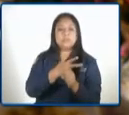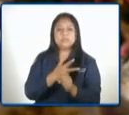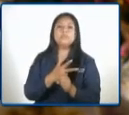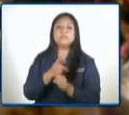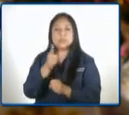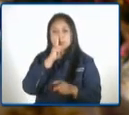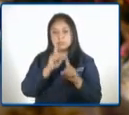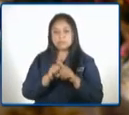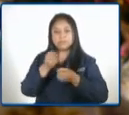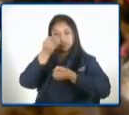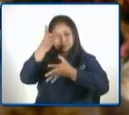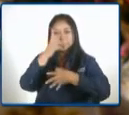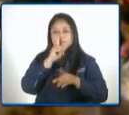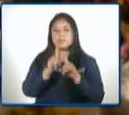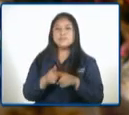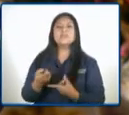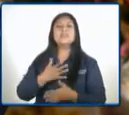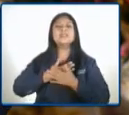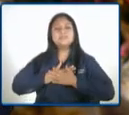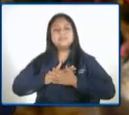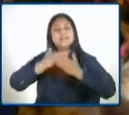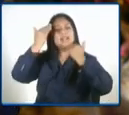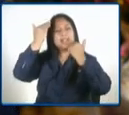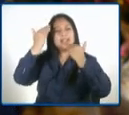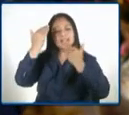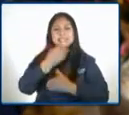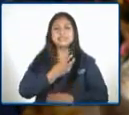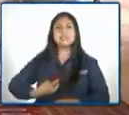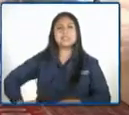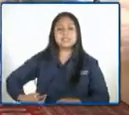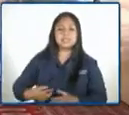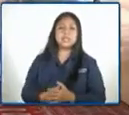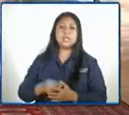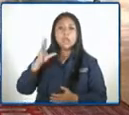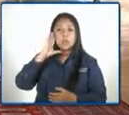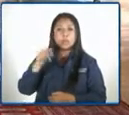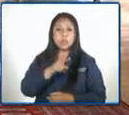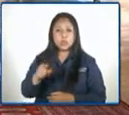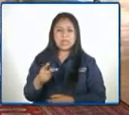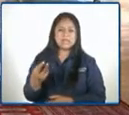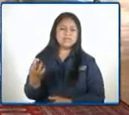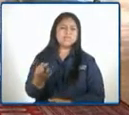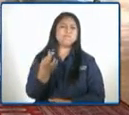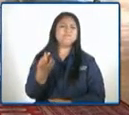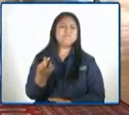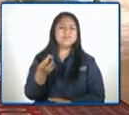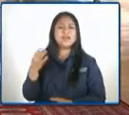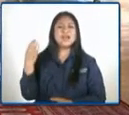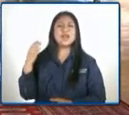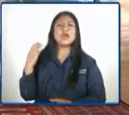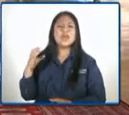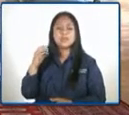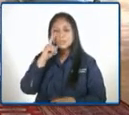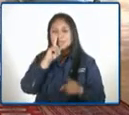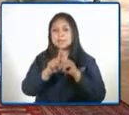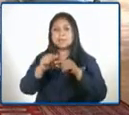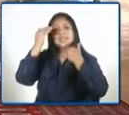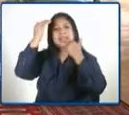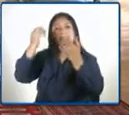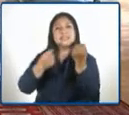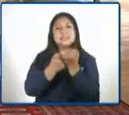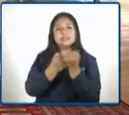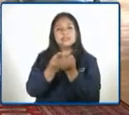final, querido presidente, gracias por ser tan buen amigo de Colombia, gracias por el respaldo que nos ha dado, y también